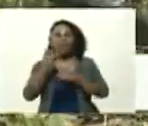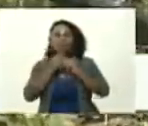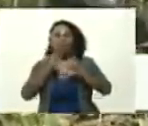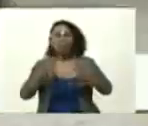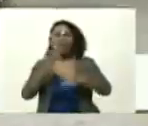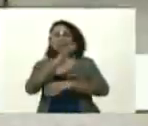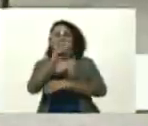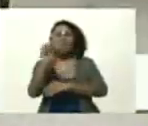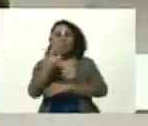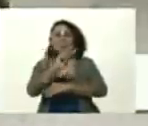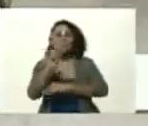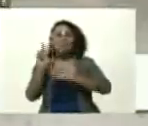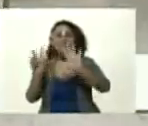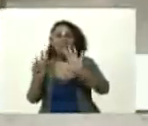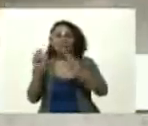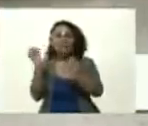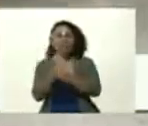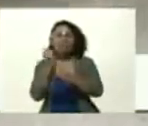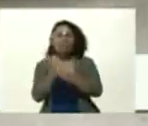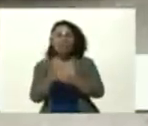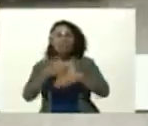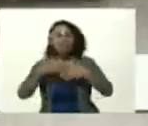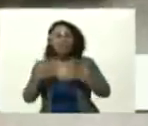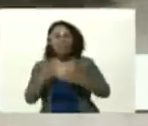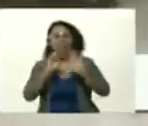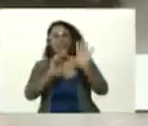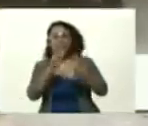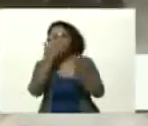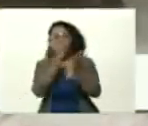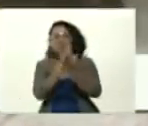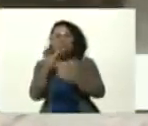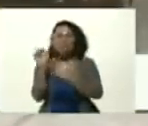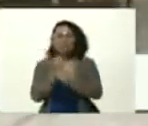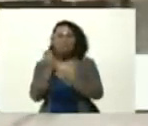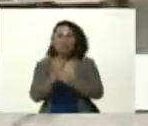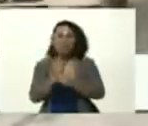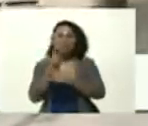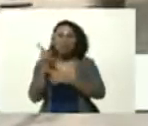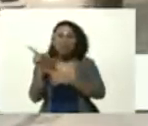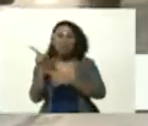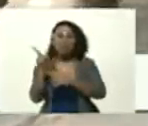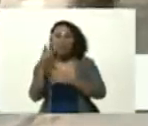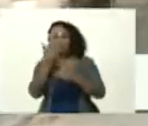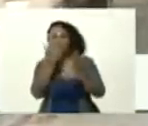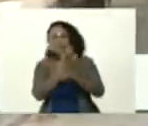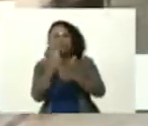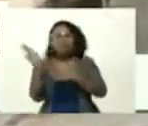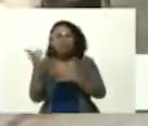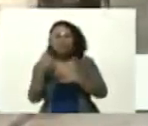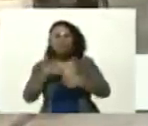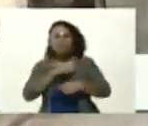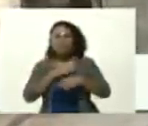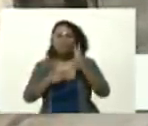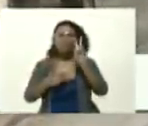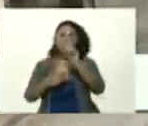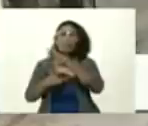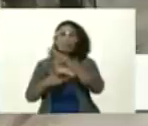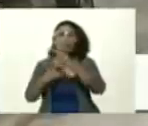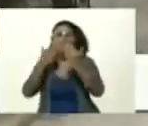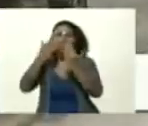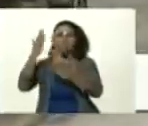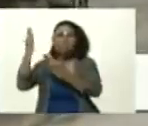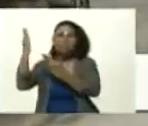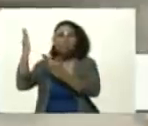de 527 trabajadores en 7 frentes de trabajo, entre ellos el frente que estamos viendo allí en las